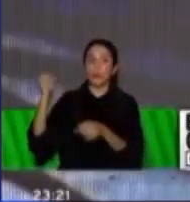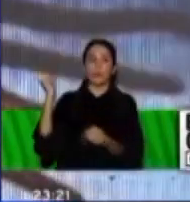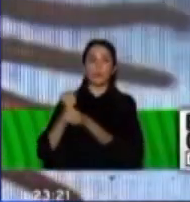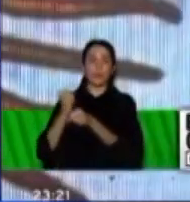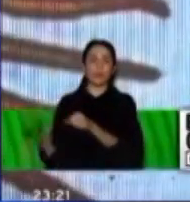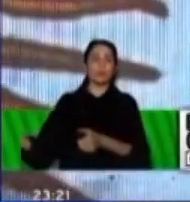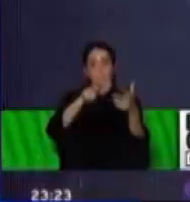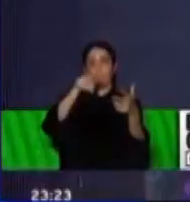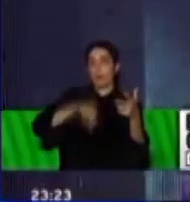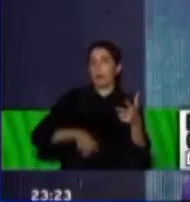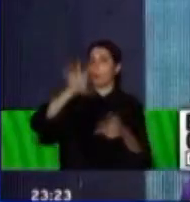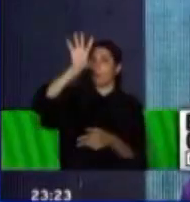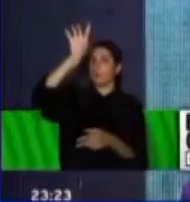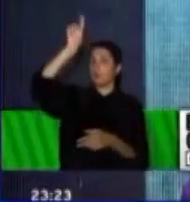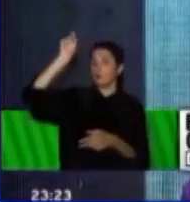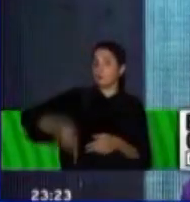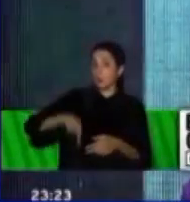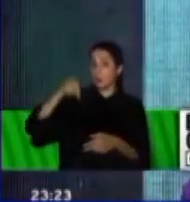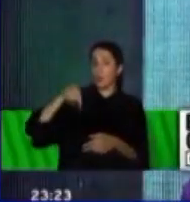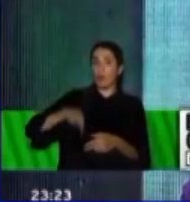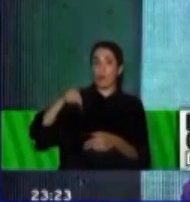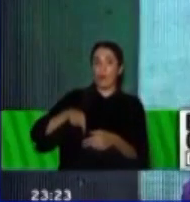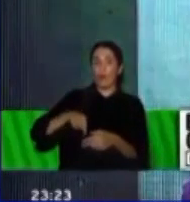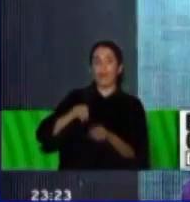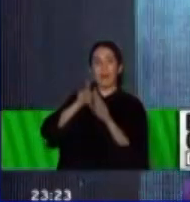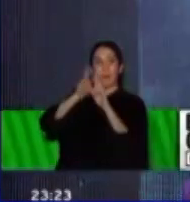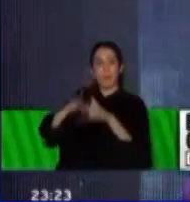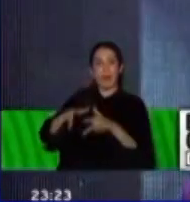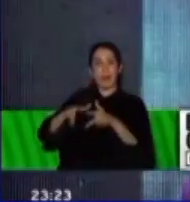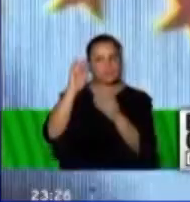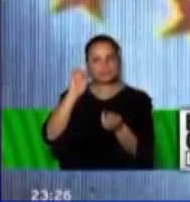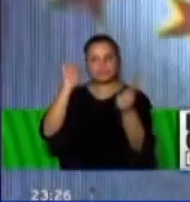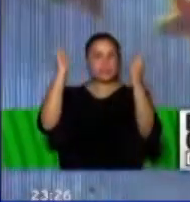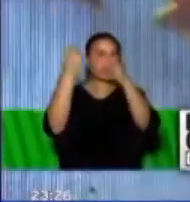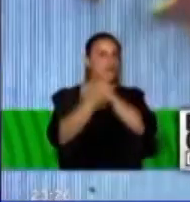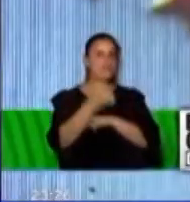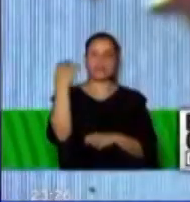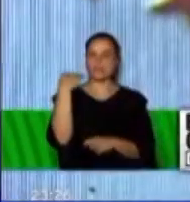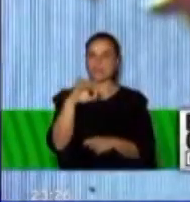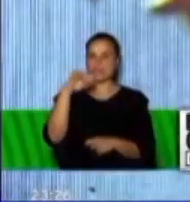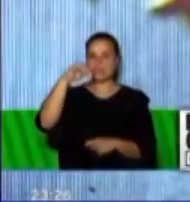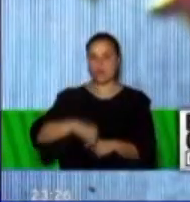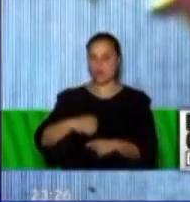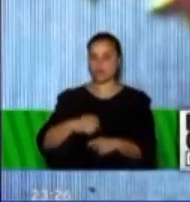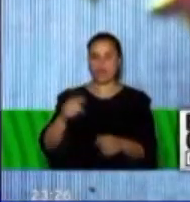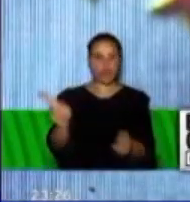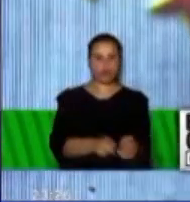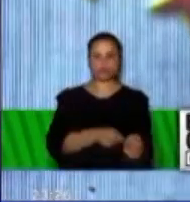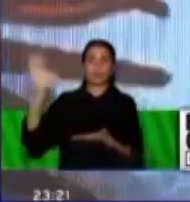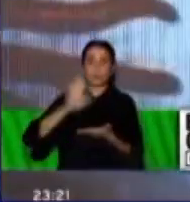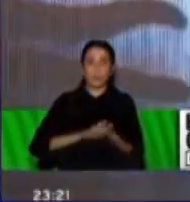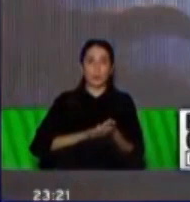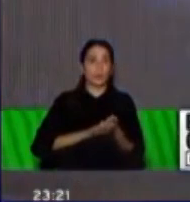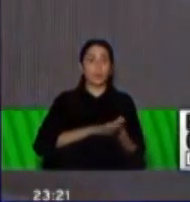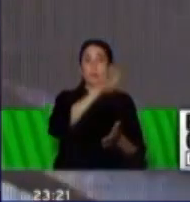Exactamente. A nivel nacional también tenemos la Cámara Nacional Electoral define, sí. Lo que hace es generar una audiencia entre